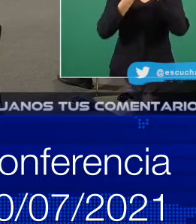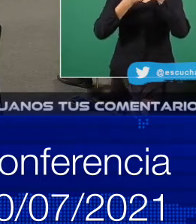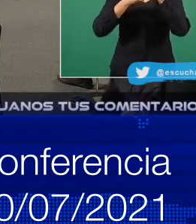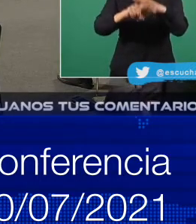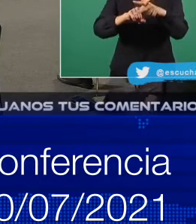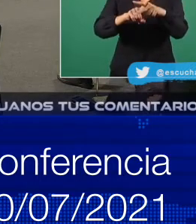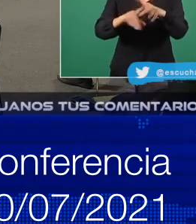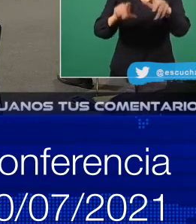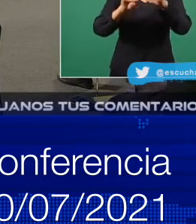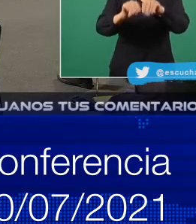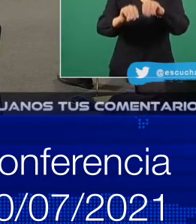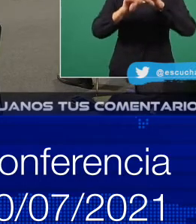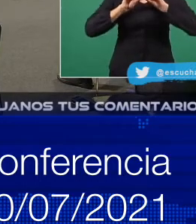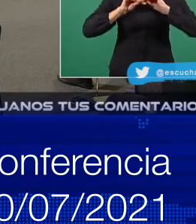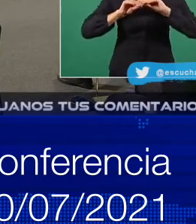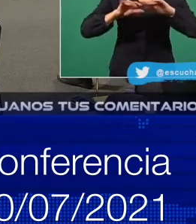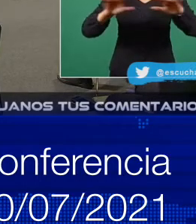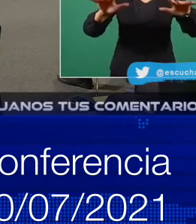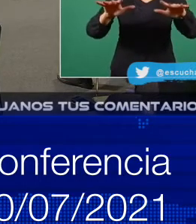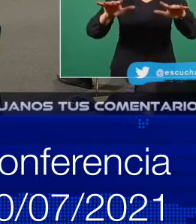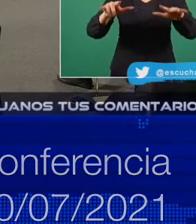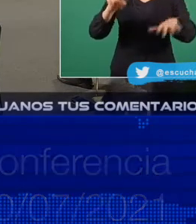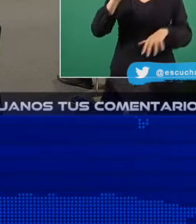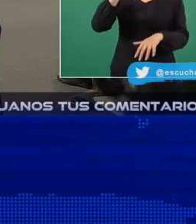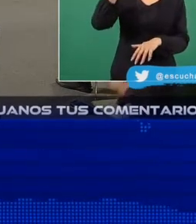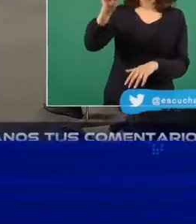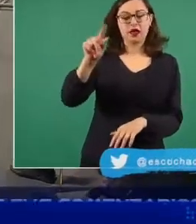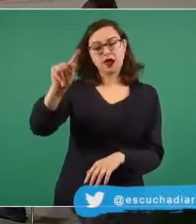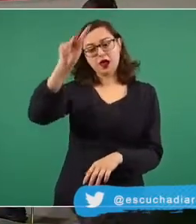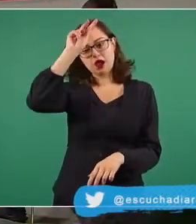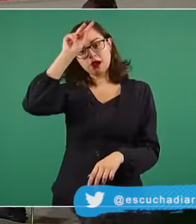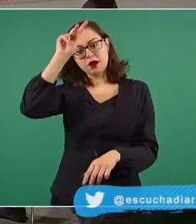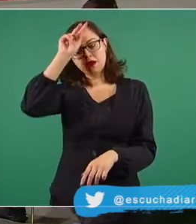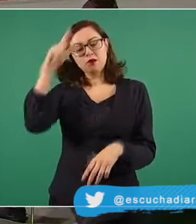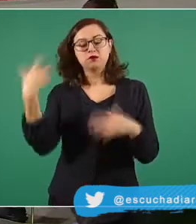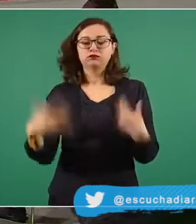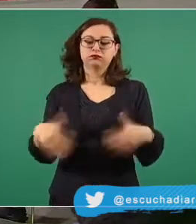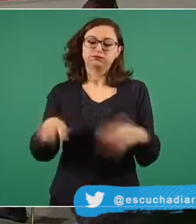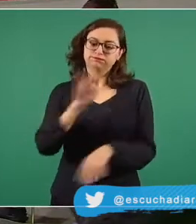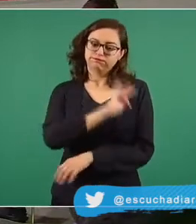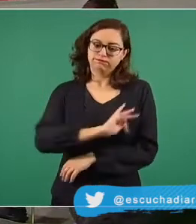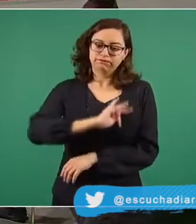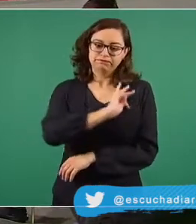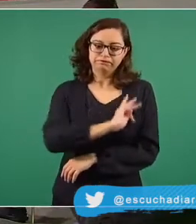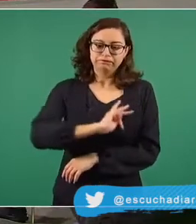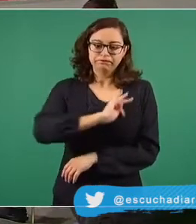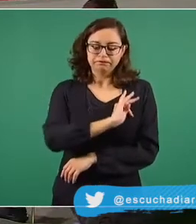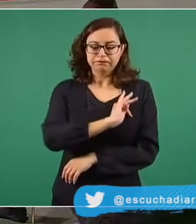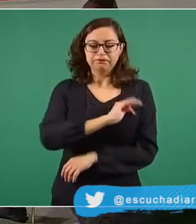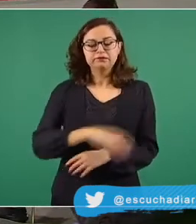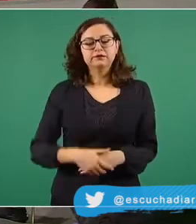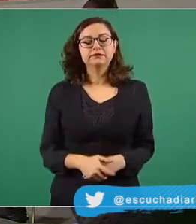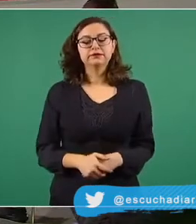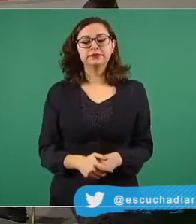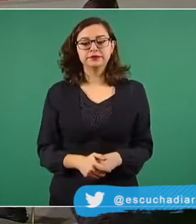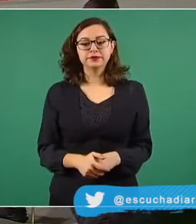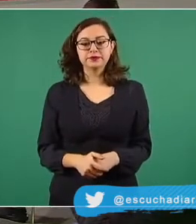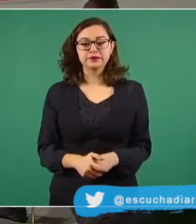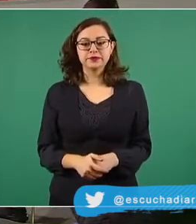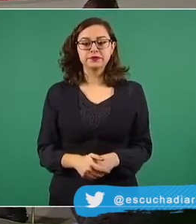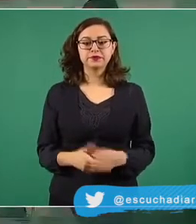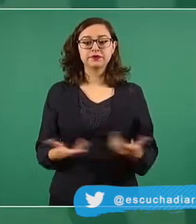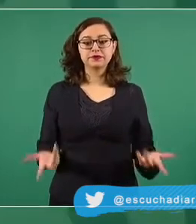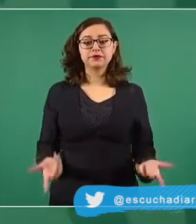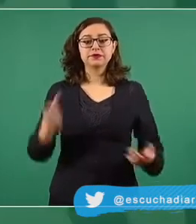pueblo del Perú. El día de hoy, el presidente felicita al presidente electo en